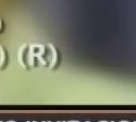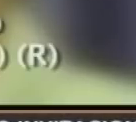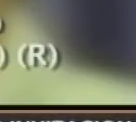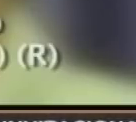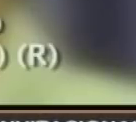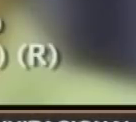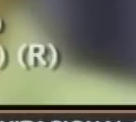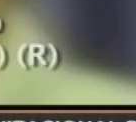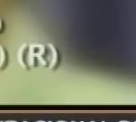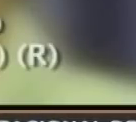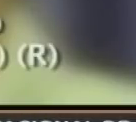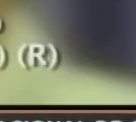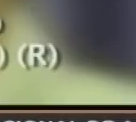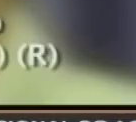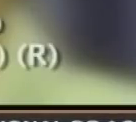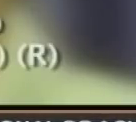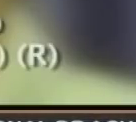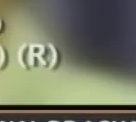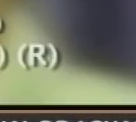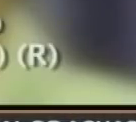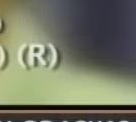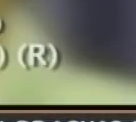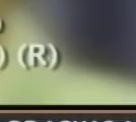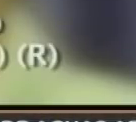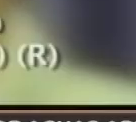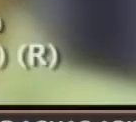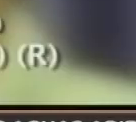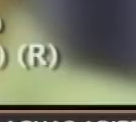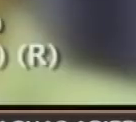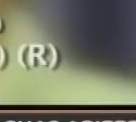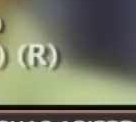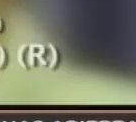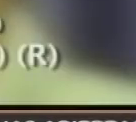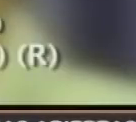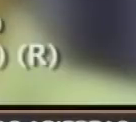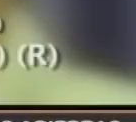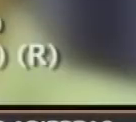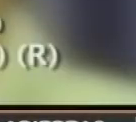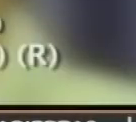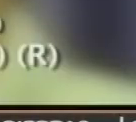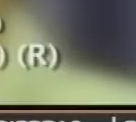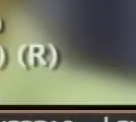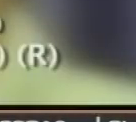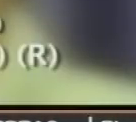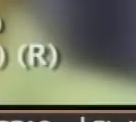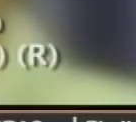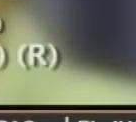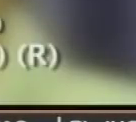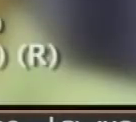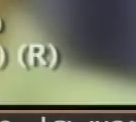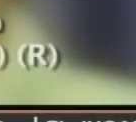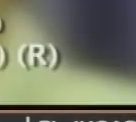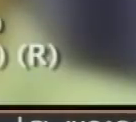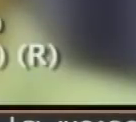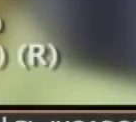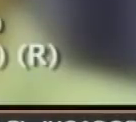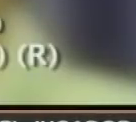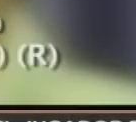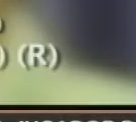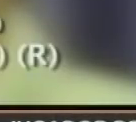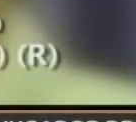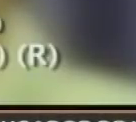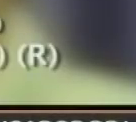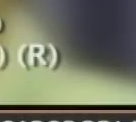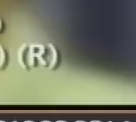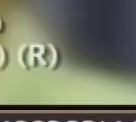puede cambiar estos 30 días de amenaza a 3 días. Es importante el factor sorpresa, que es importante que evalúen las